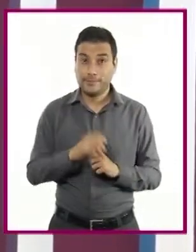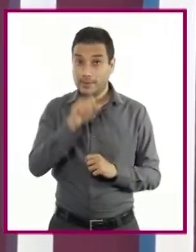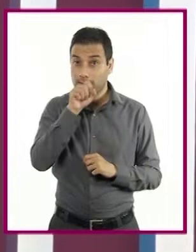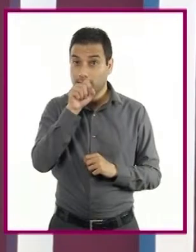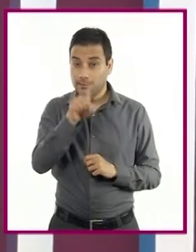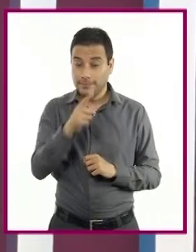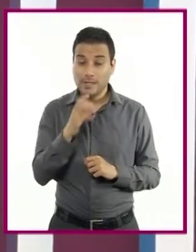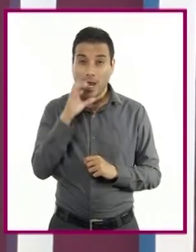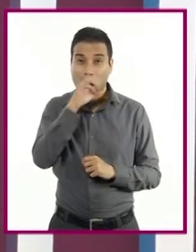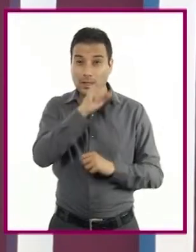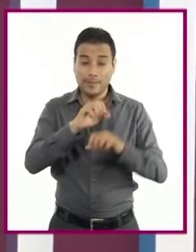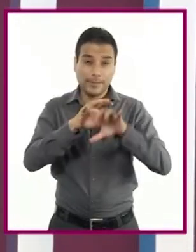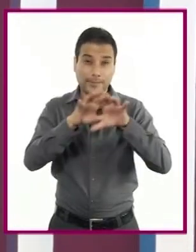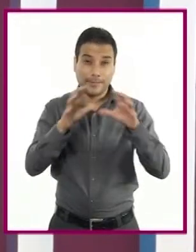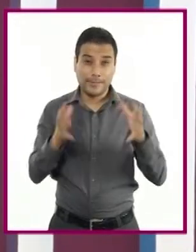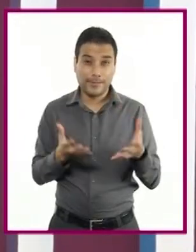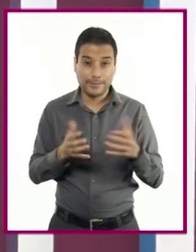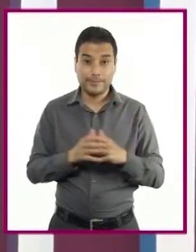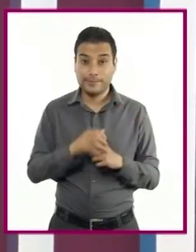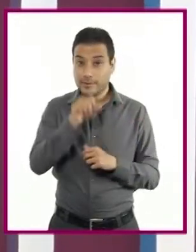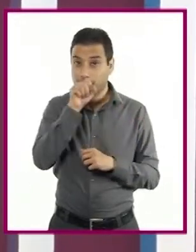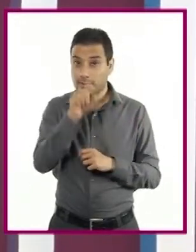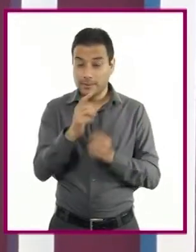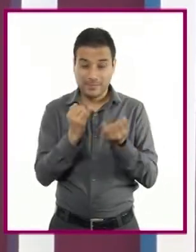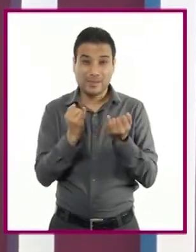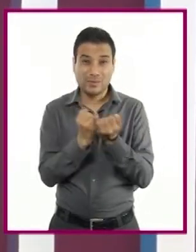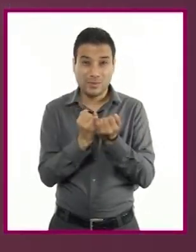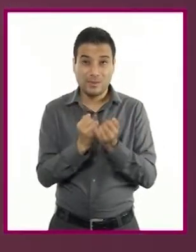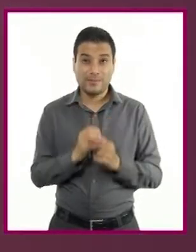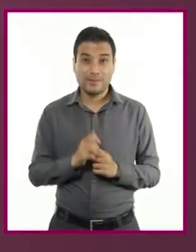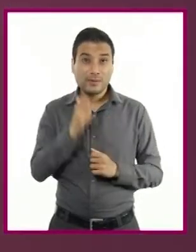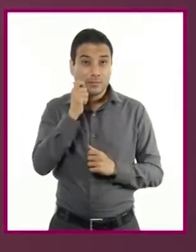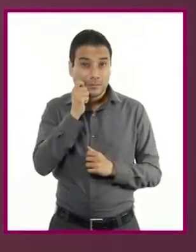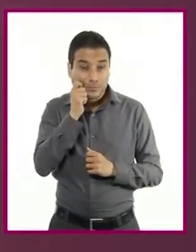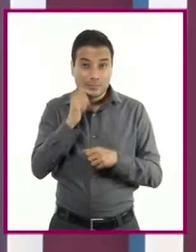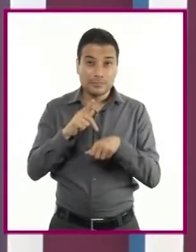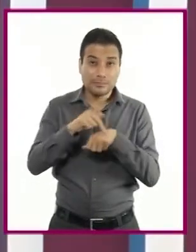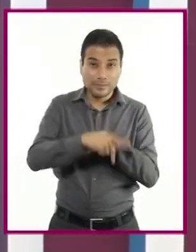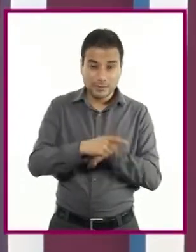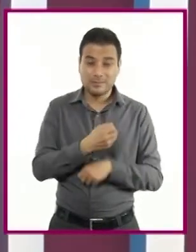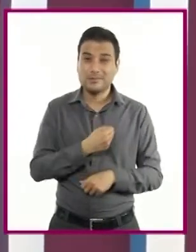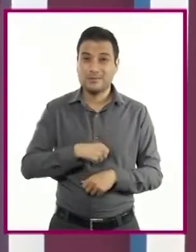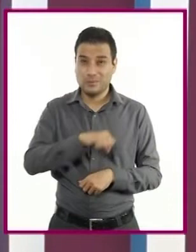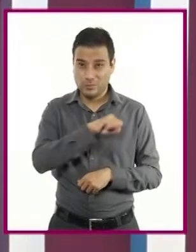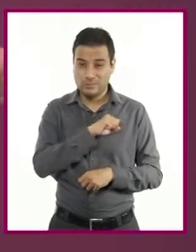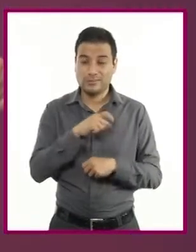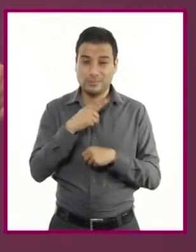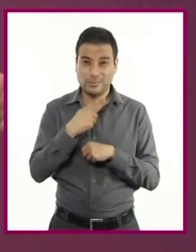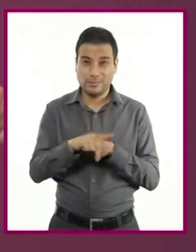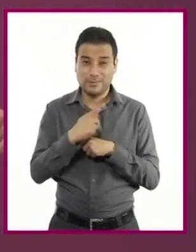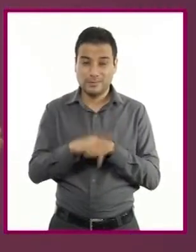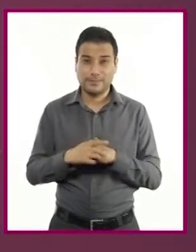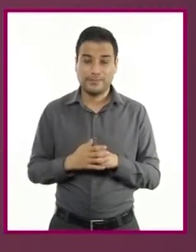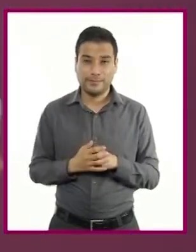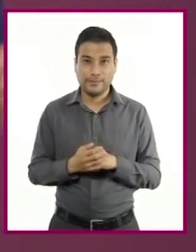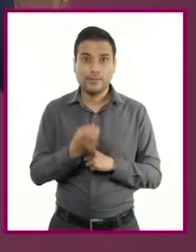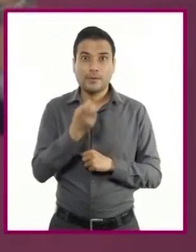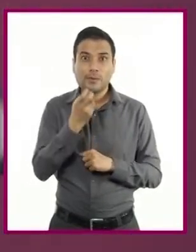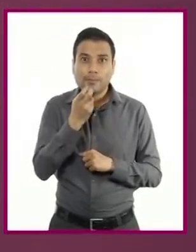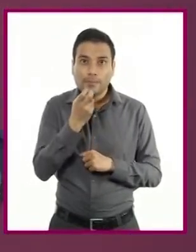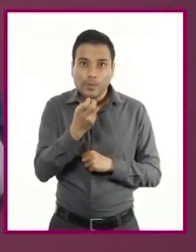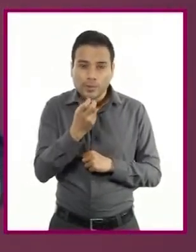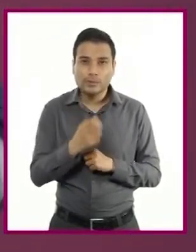global, sino que también afecta la piel y la salud. Maestro, de ahí la importancia de evitar